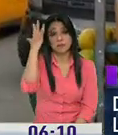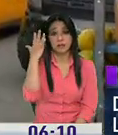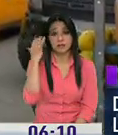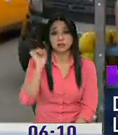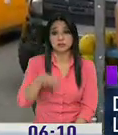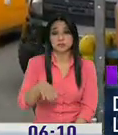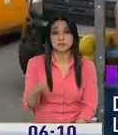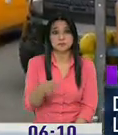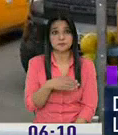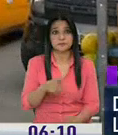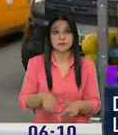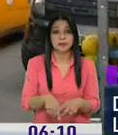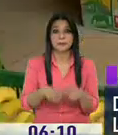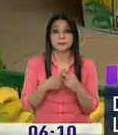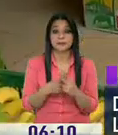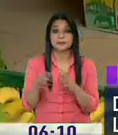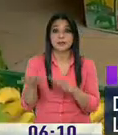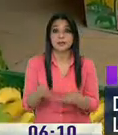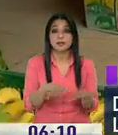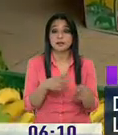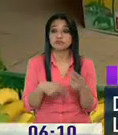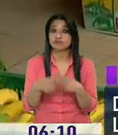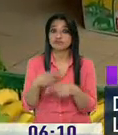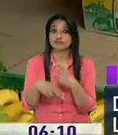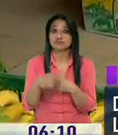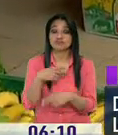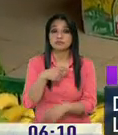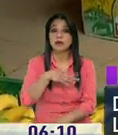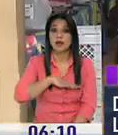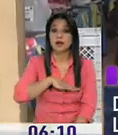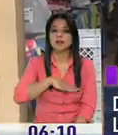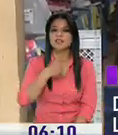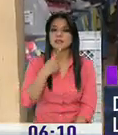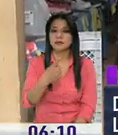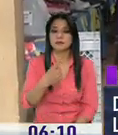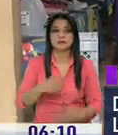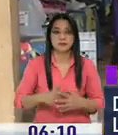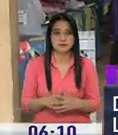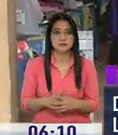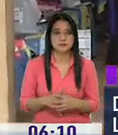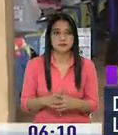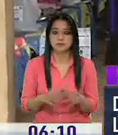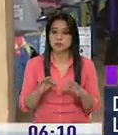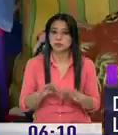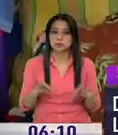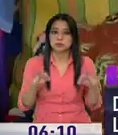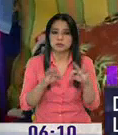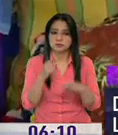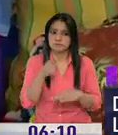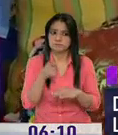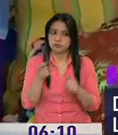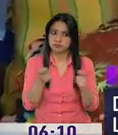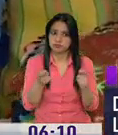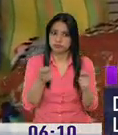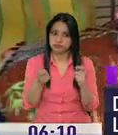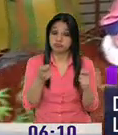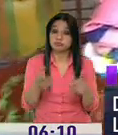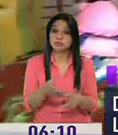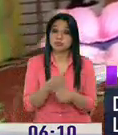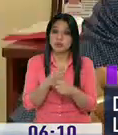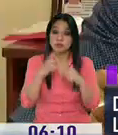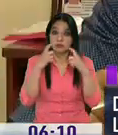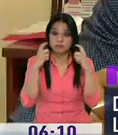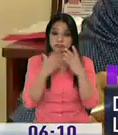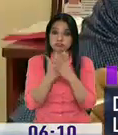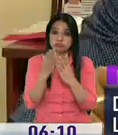al reinicio de las actividades comerciales, el burgomaestre señaló que serán exigentes en cuanto a medidas de bioseguridad.